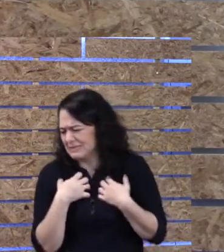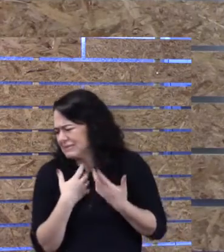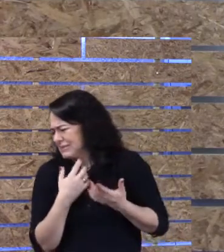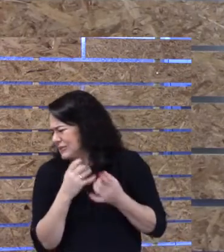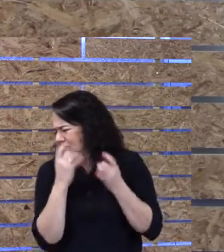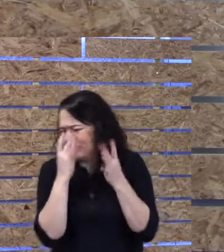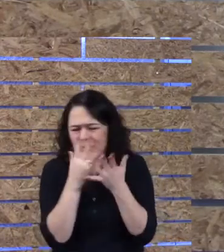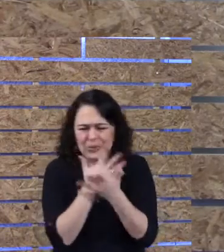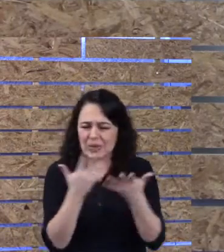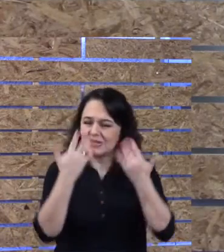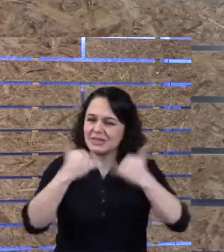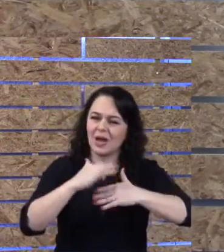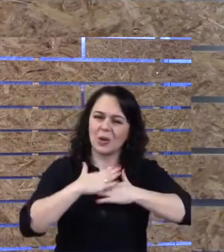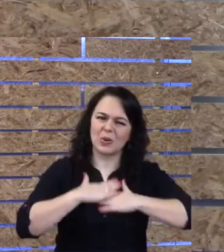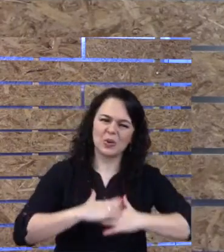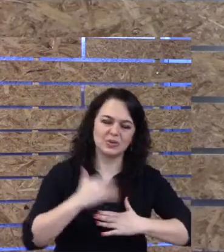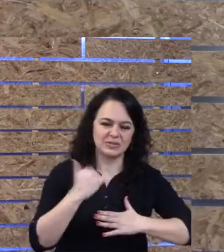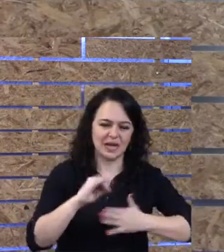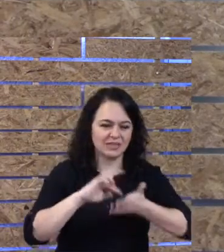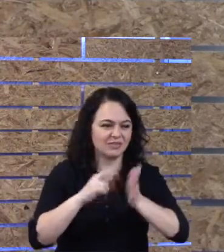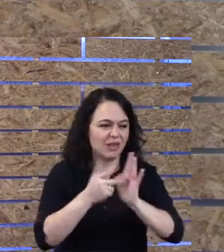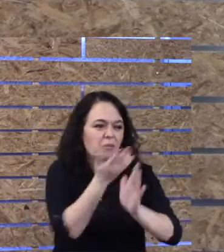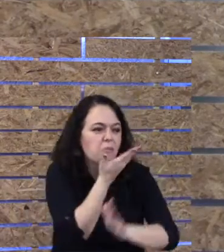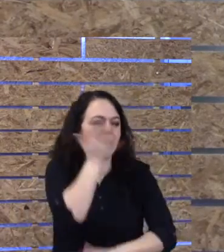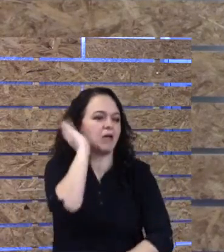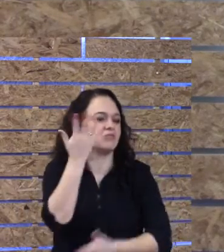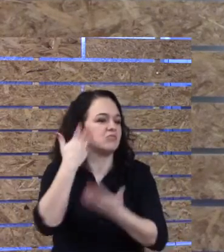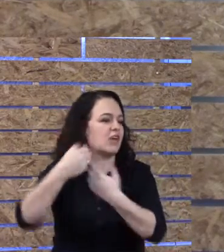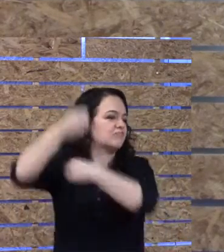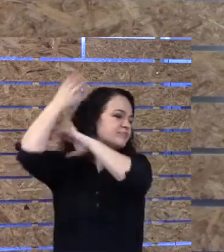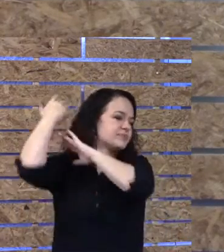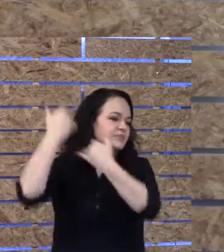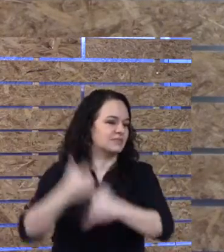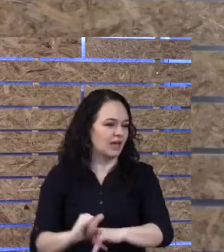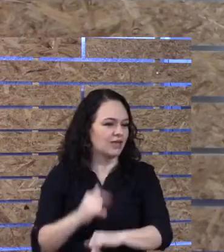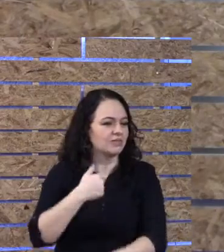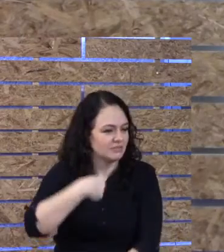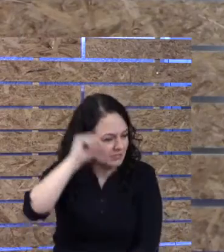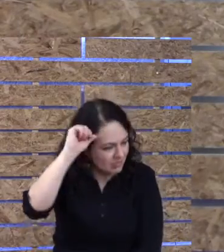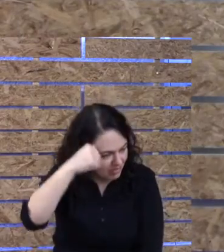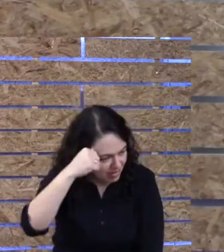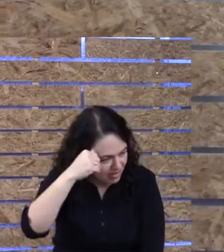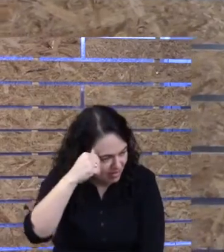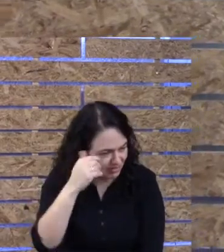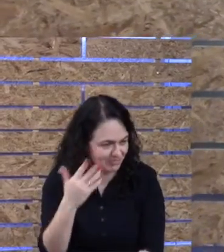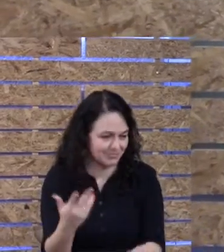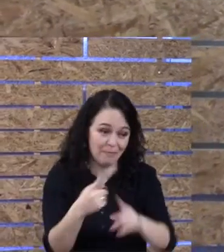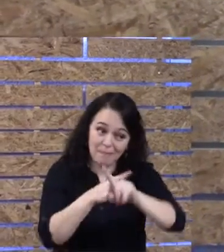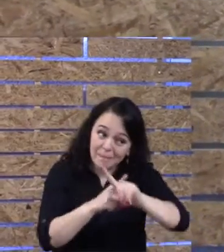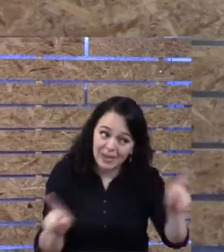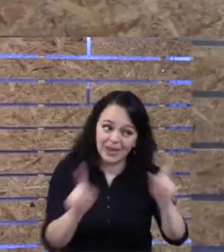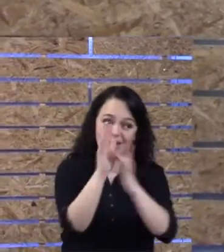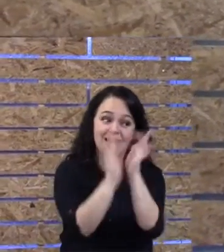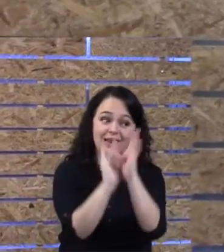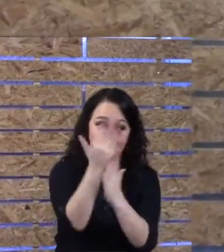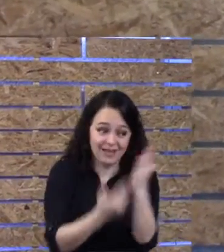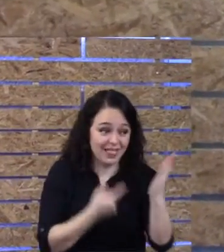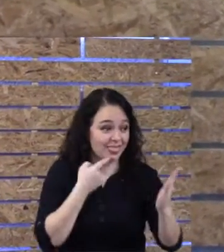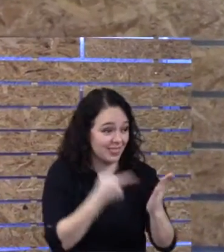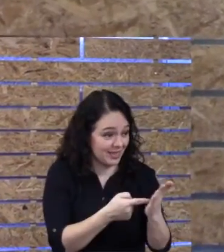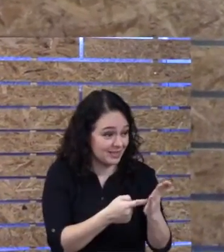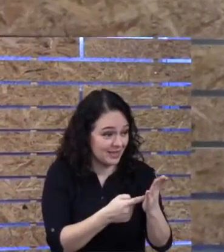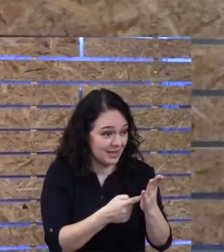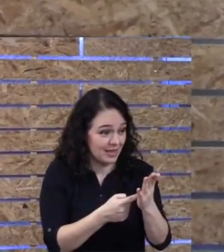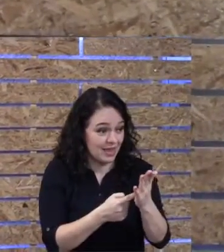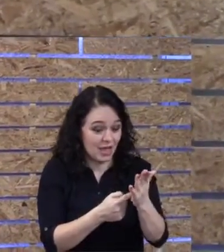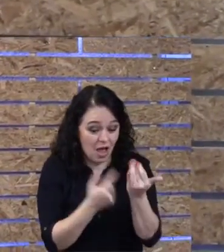allá. Es mejor que eso quede en el pasado, ¿no? Yo me acuerdo. Pero el texto dice que el valle tenebroso